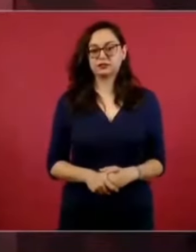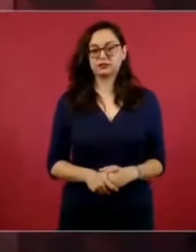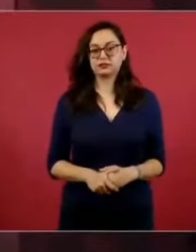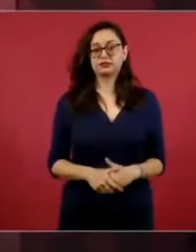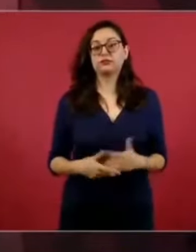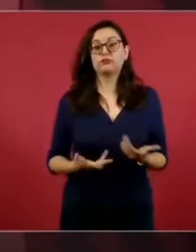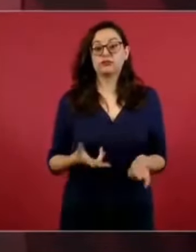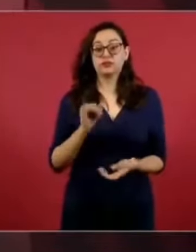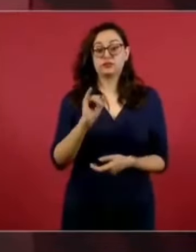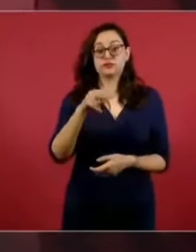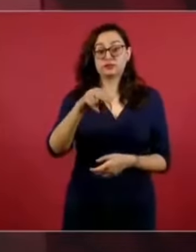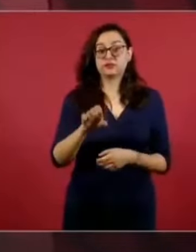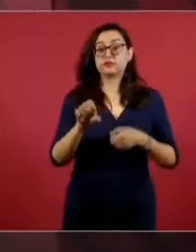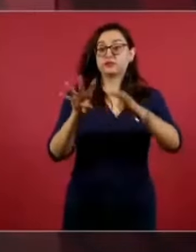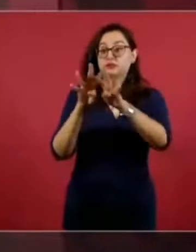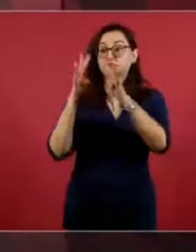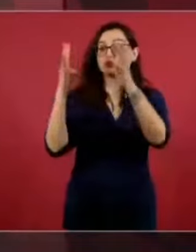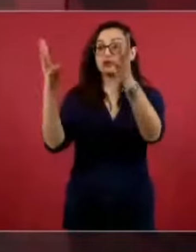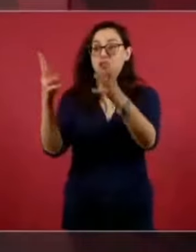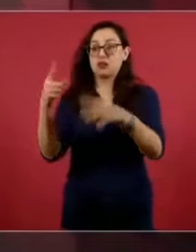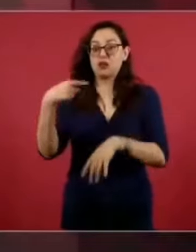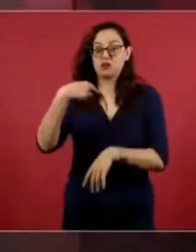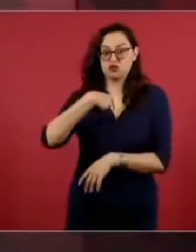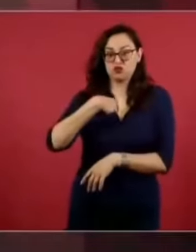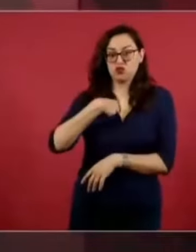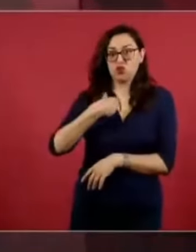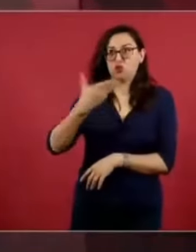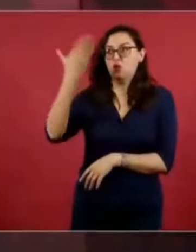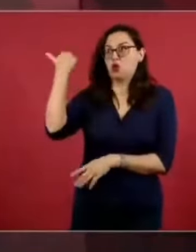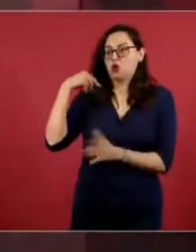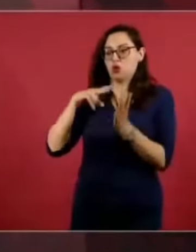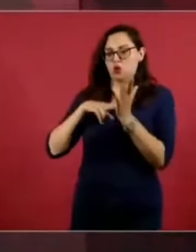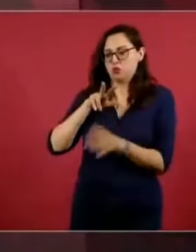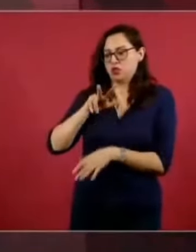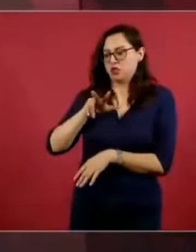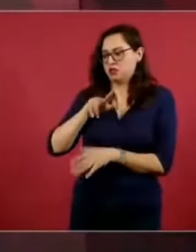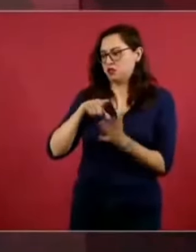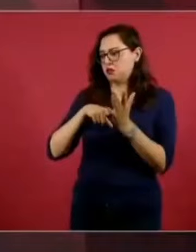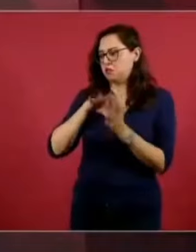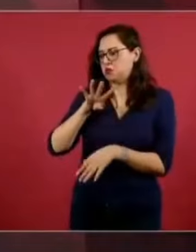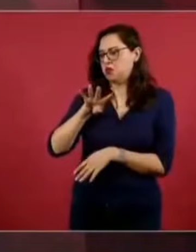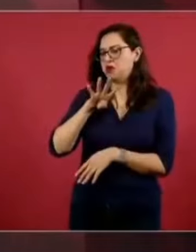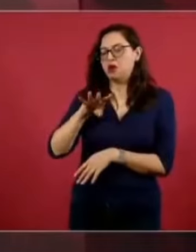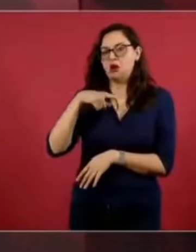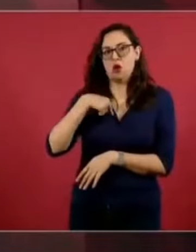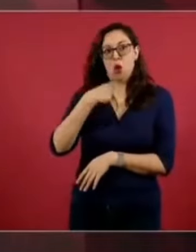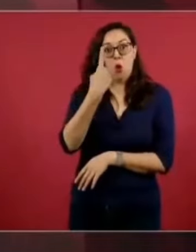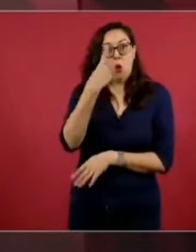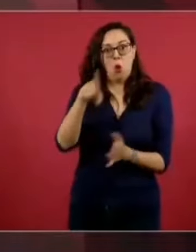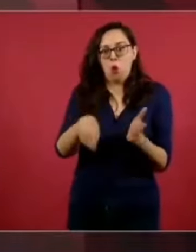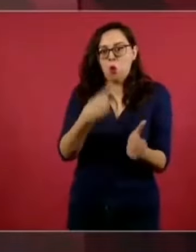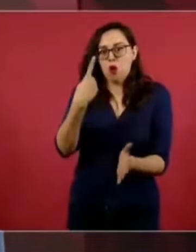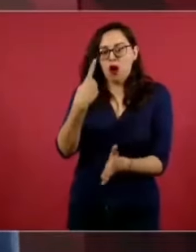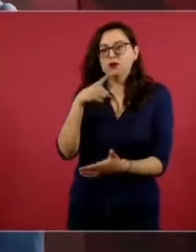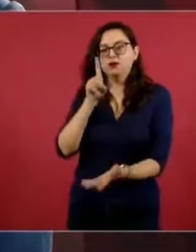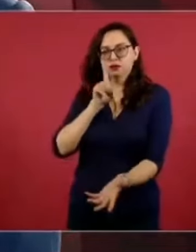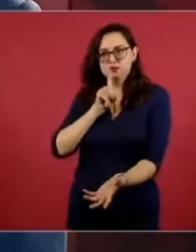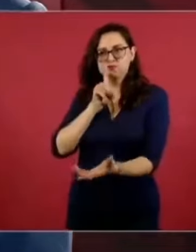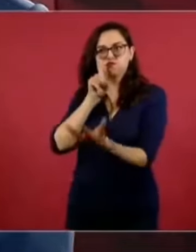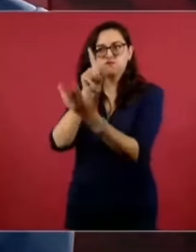del in al principio cuando se eligieron los